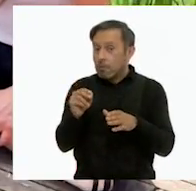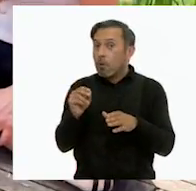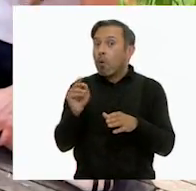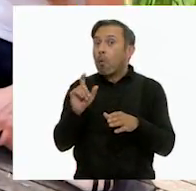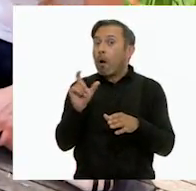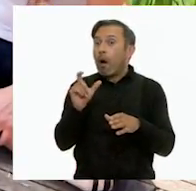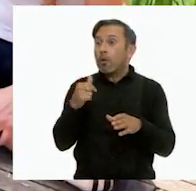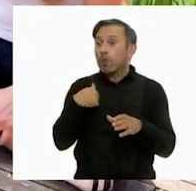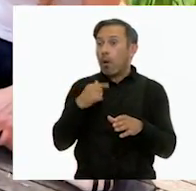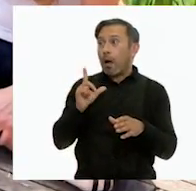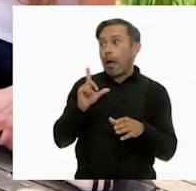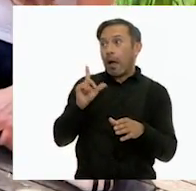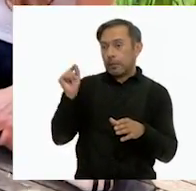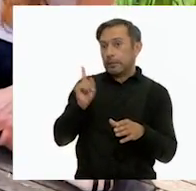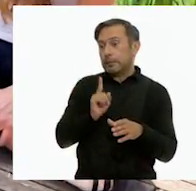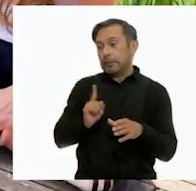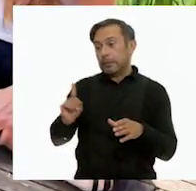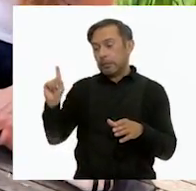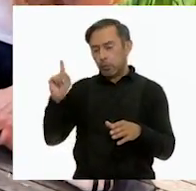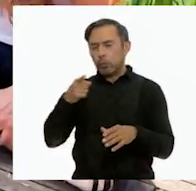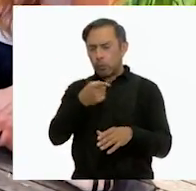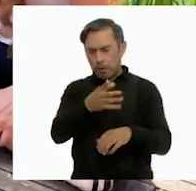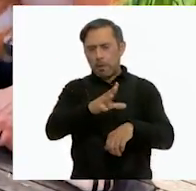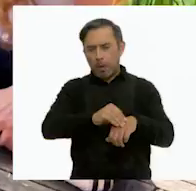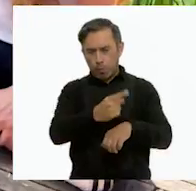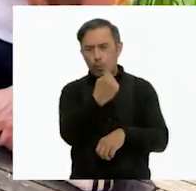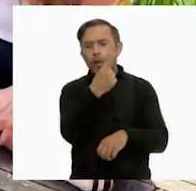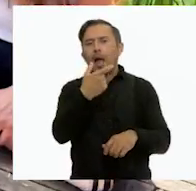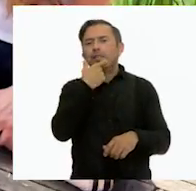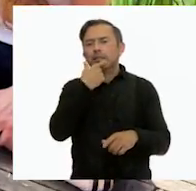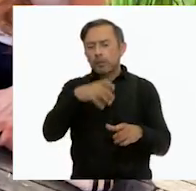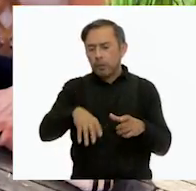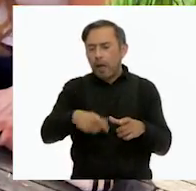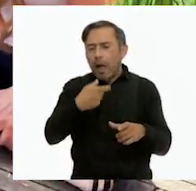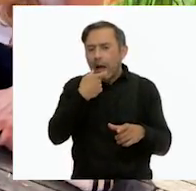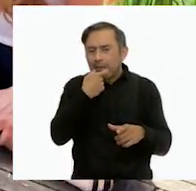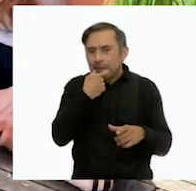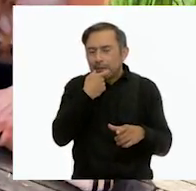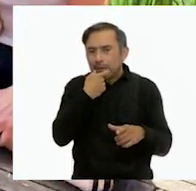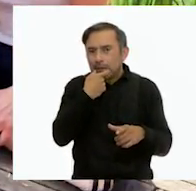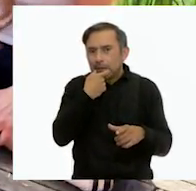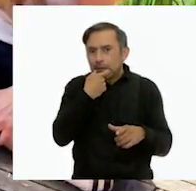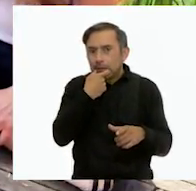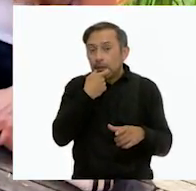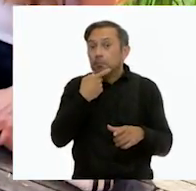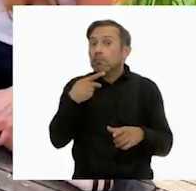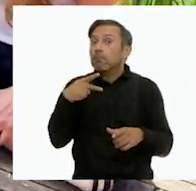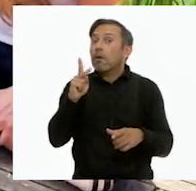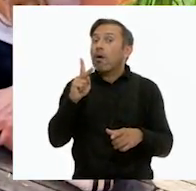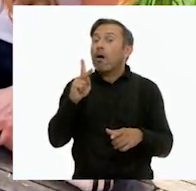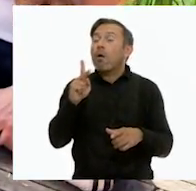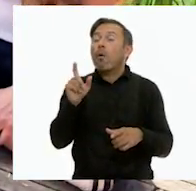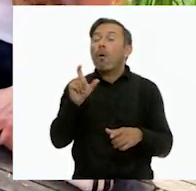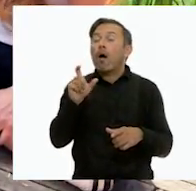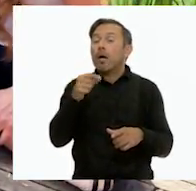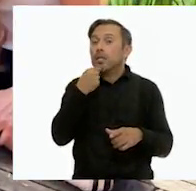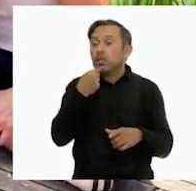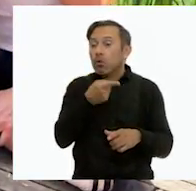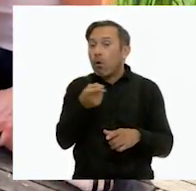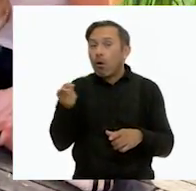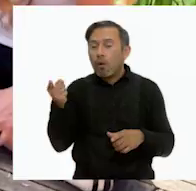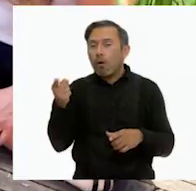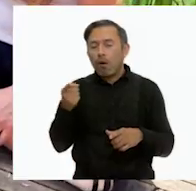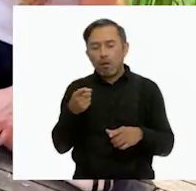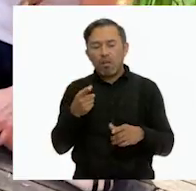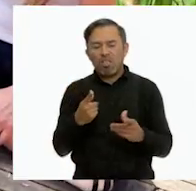sí tomes una galleta. Porque resulta que cuando un niño a veces rompe la regla, todos